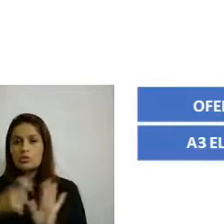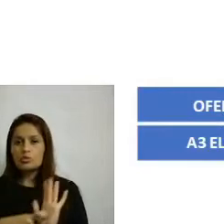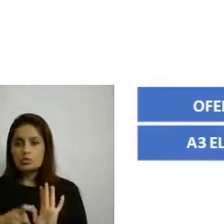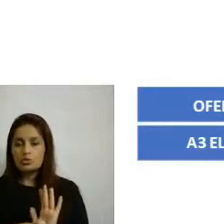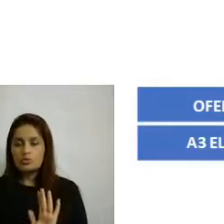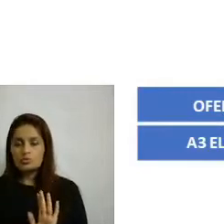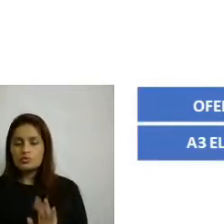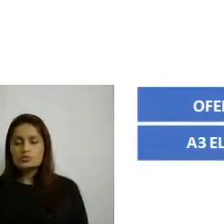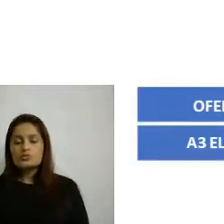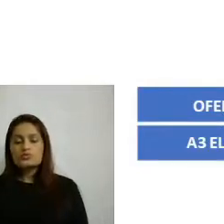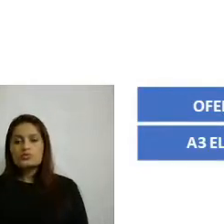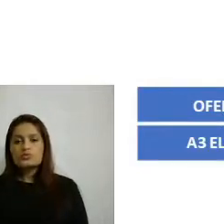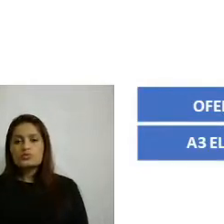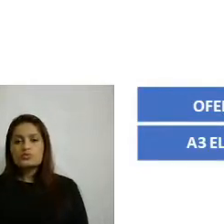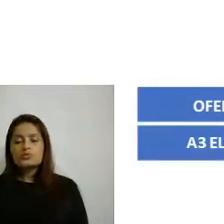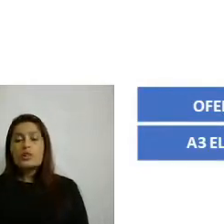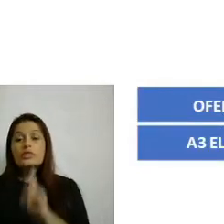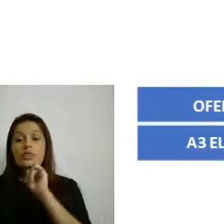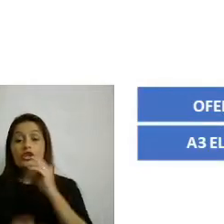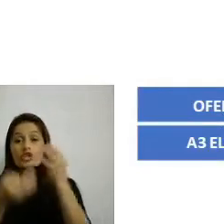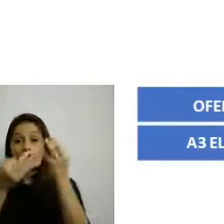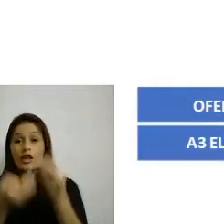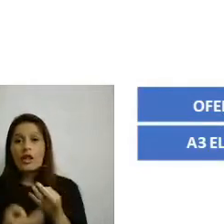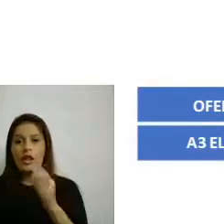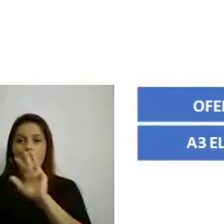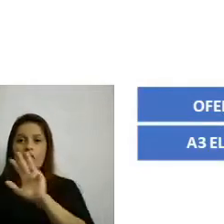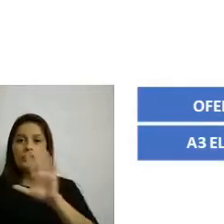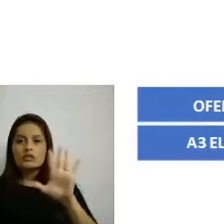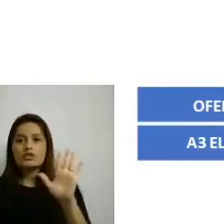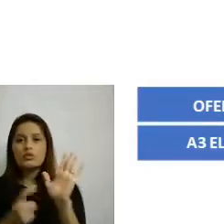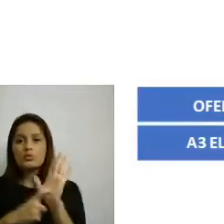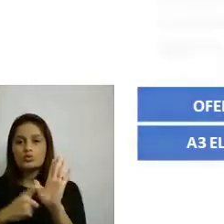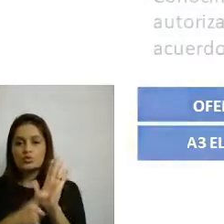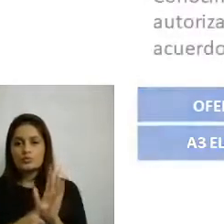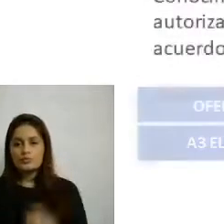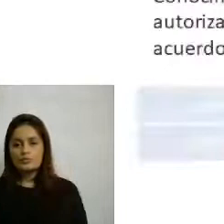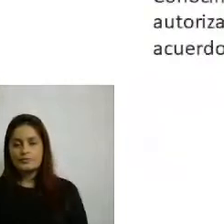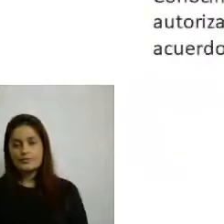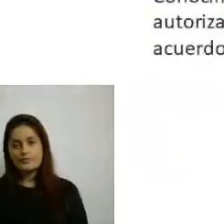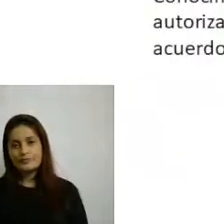de 10, y tiene un puntaje final de 95 puntos.